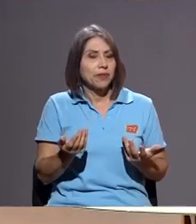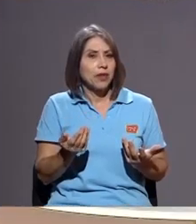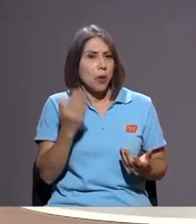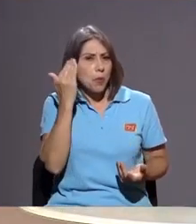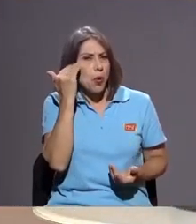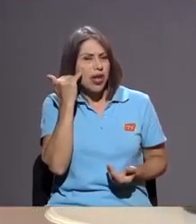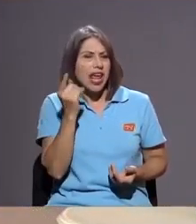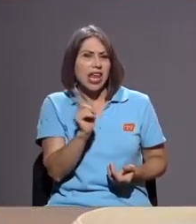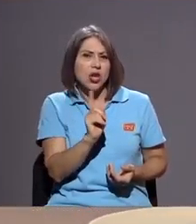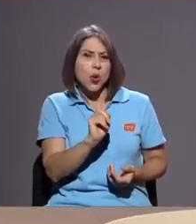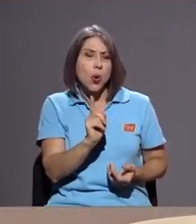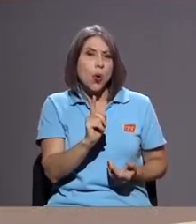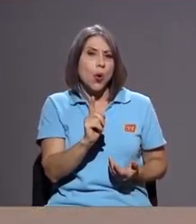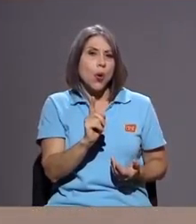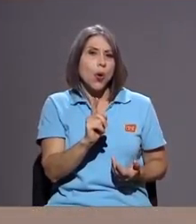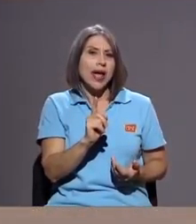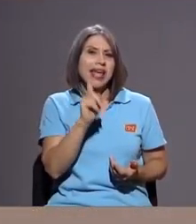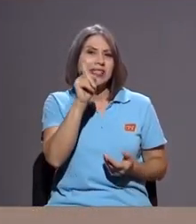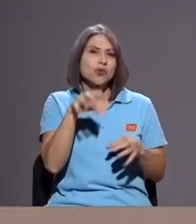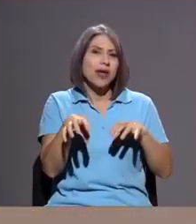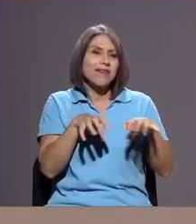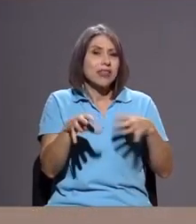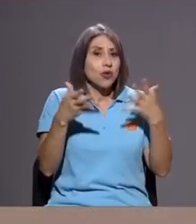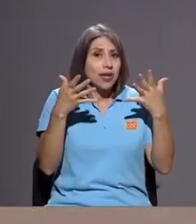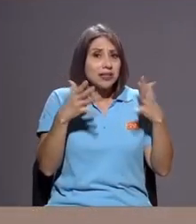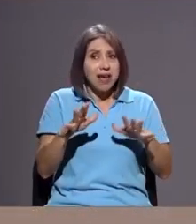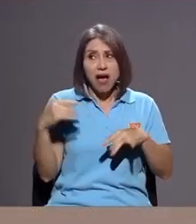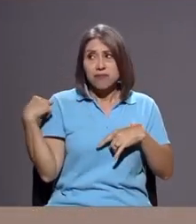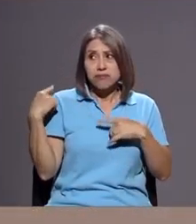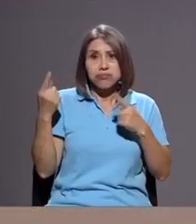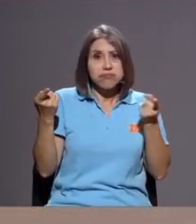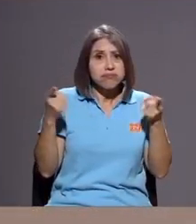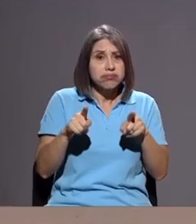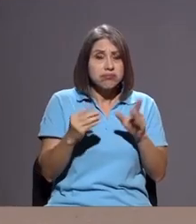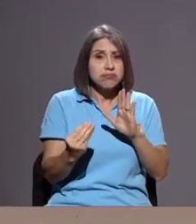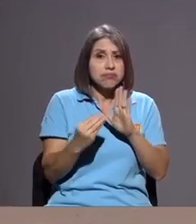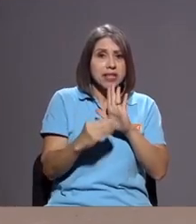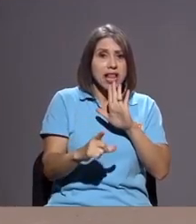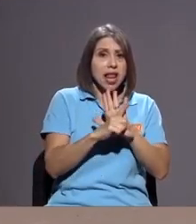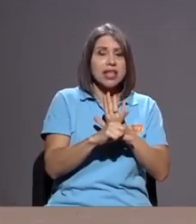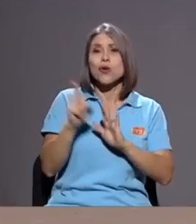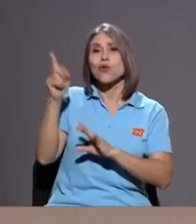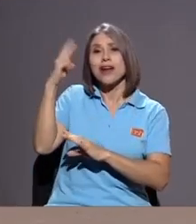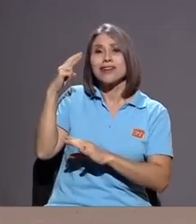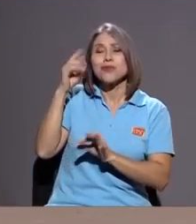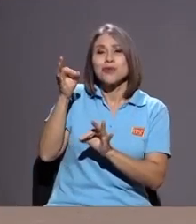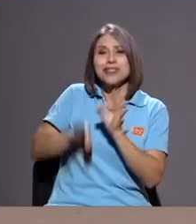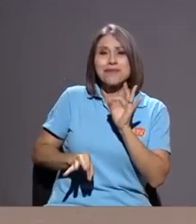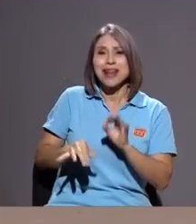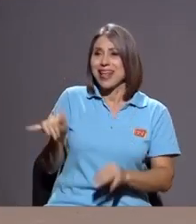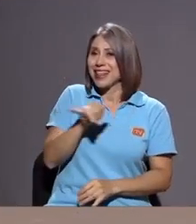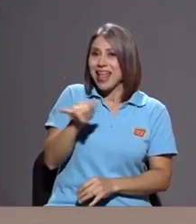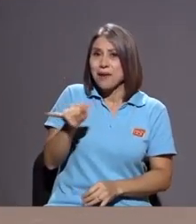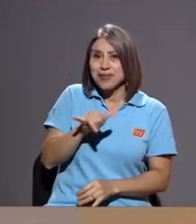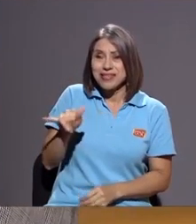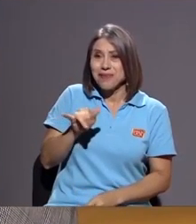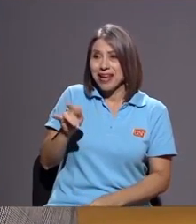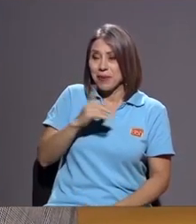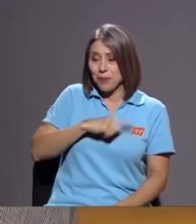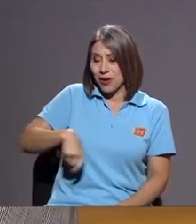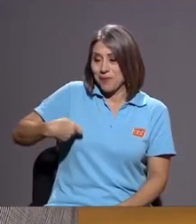por qué no es un evento que ya hubiera sido legislado? Por una razón muy simple, la misma que por la del presidente de la República,